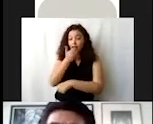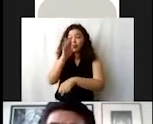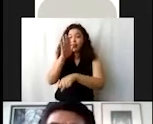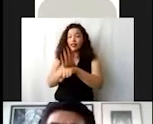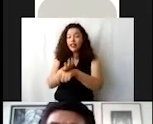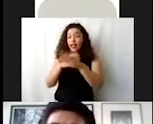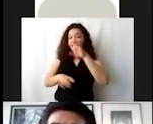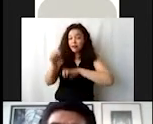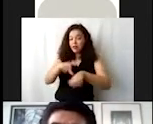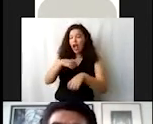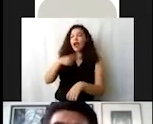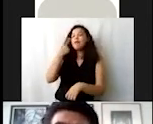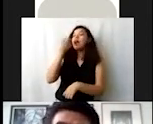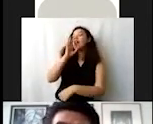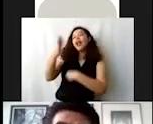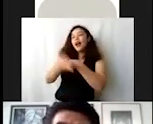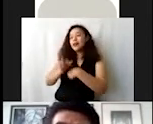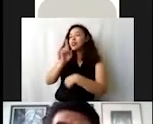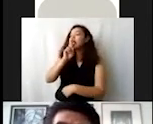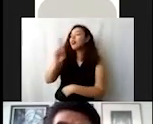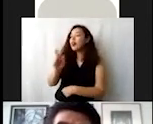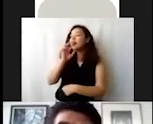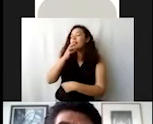empresa, ¿sí? Entonces,